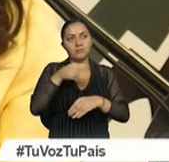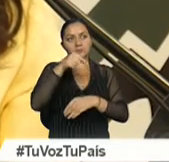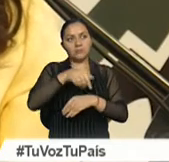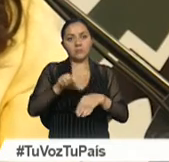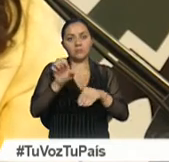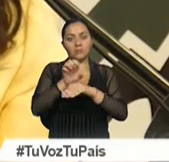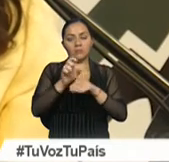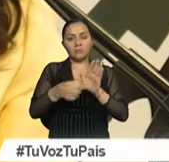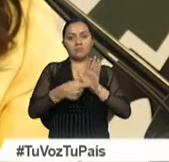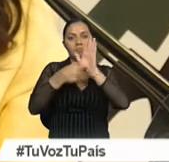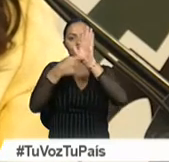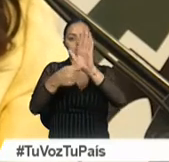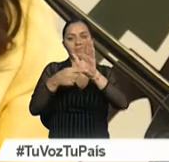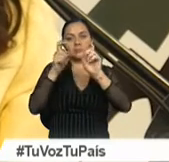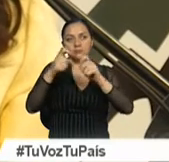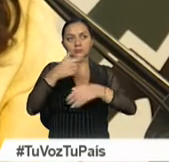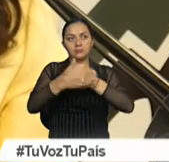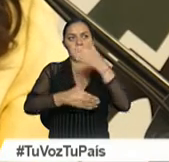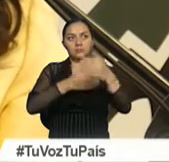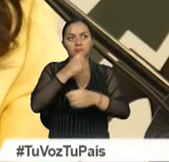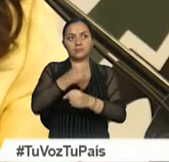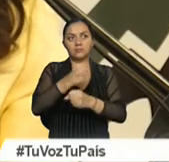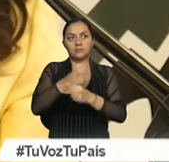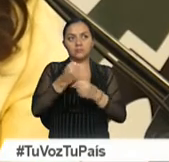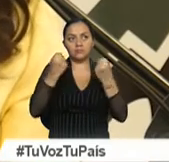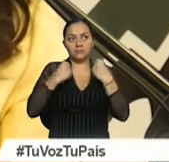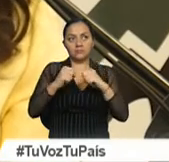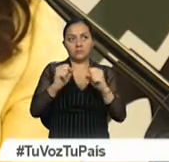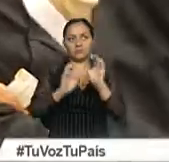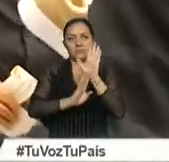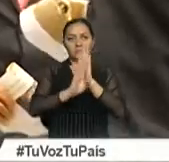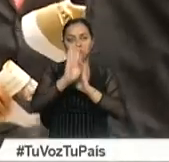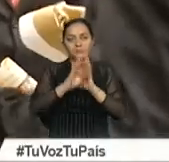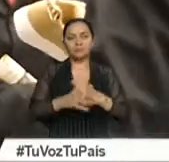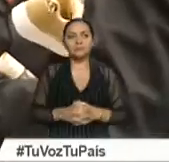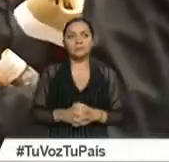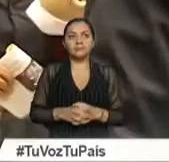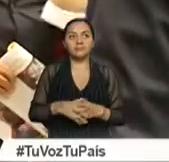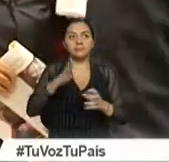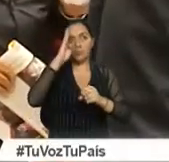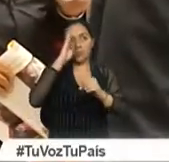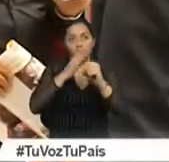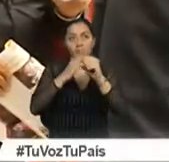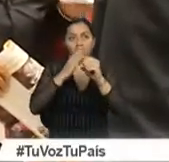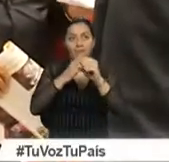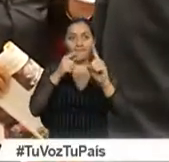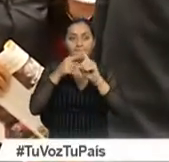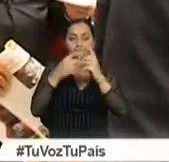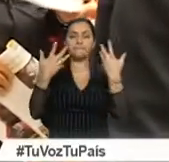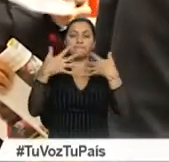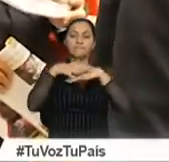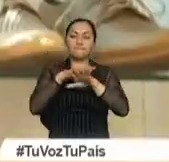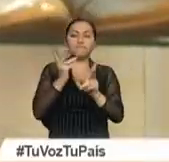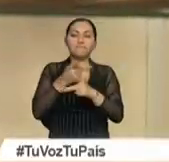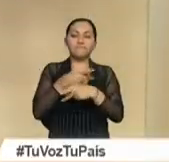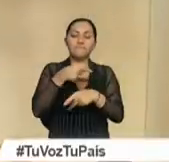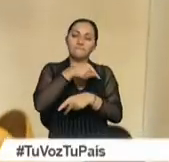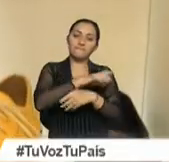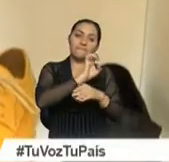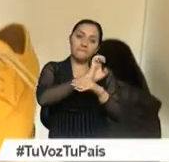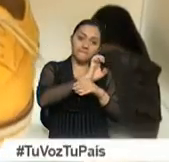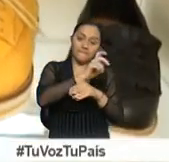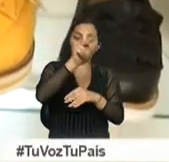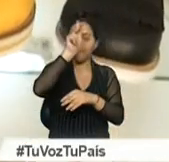Ecuador, un ejemplo de trabajo y un esfuerzo de superación. Con el propósito de impulsar la integración productiva entre Ecuador y